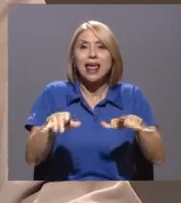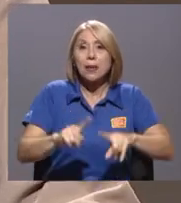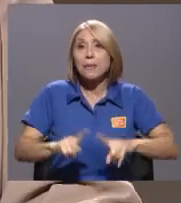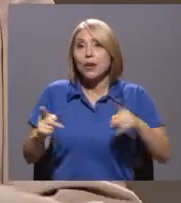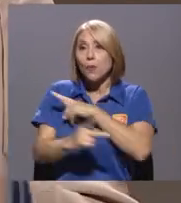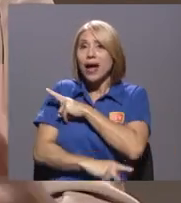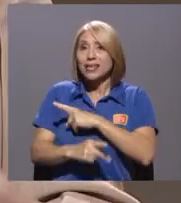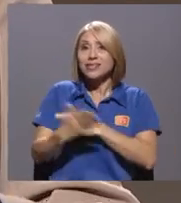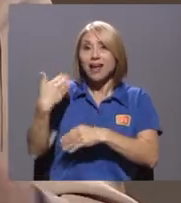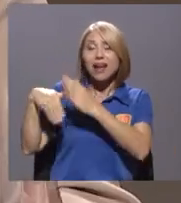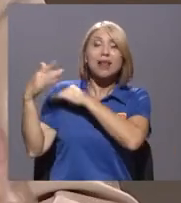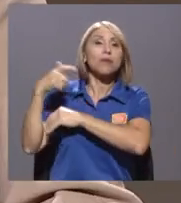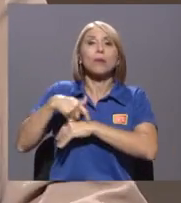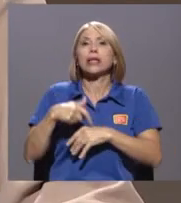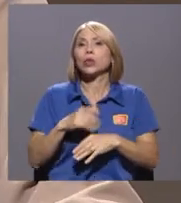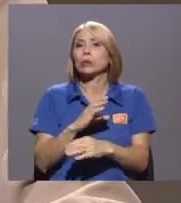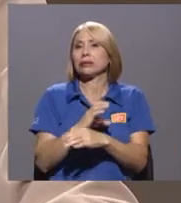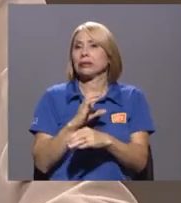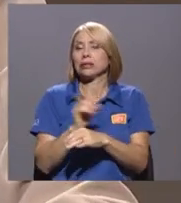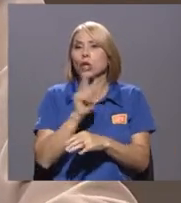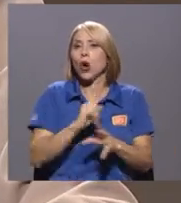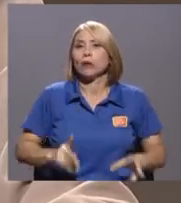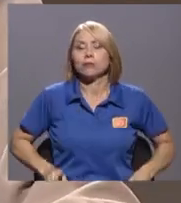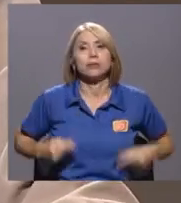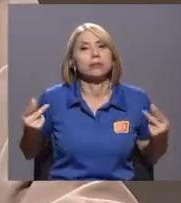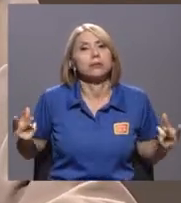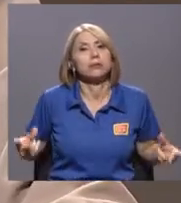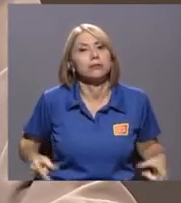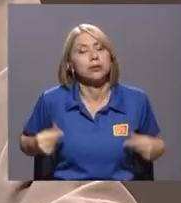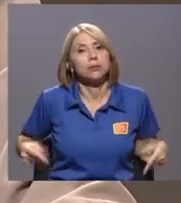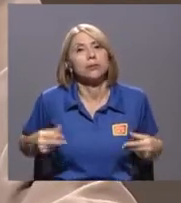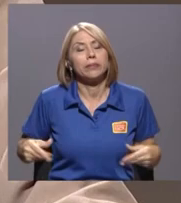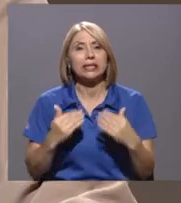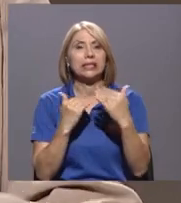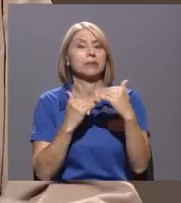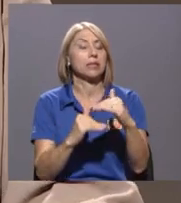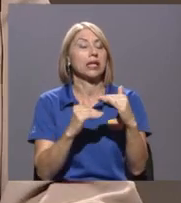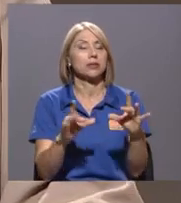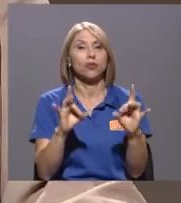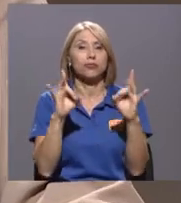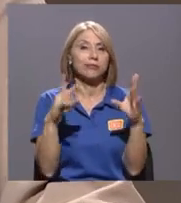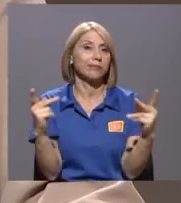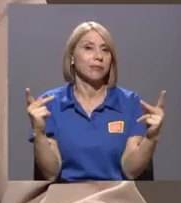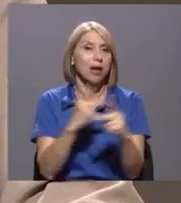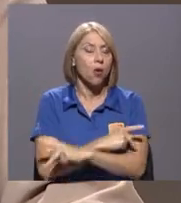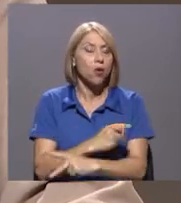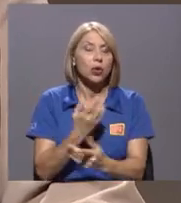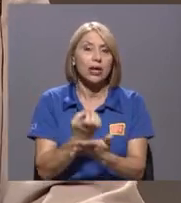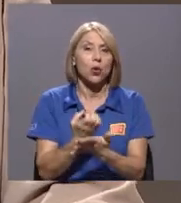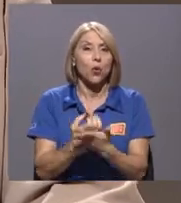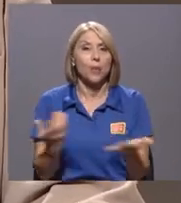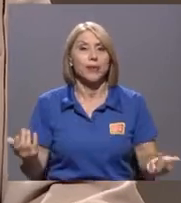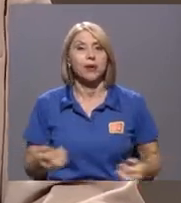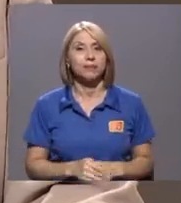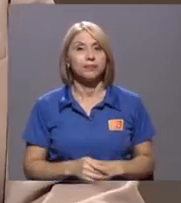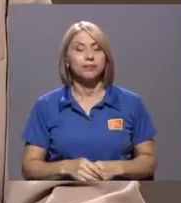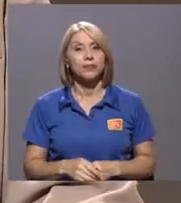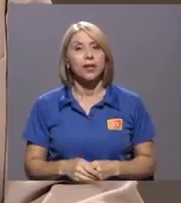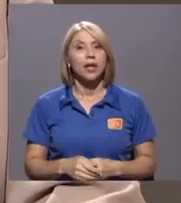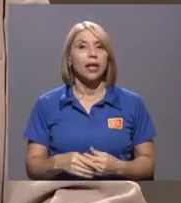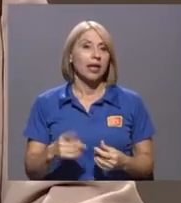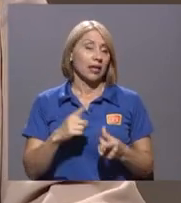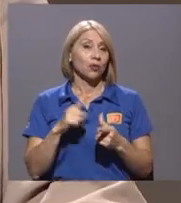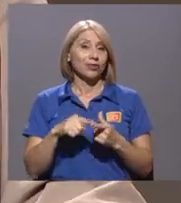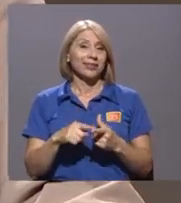del gasto y un contexto macroeconómico de lo peor que nos ha tocado enfrentar de todos modos la verdad el